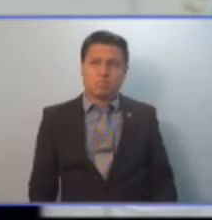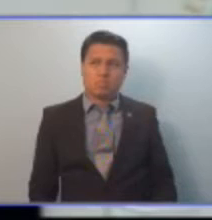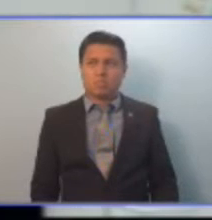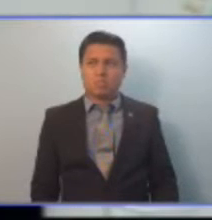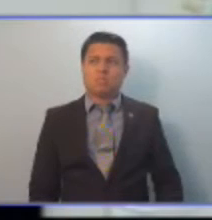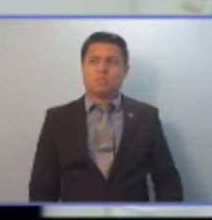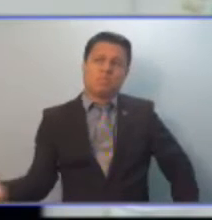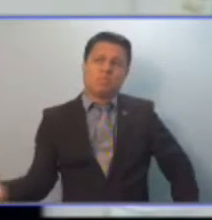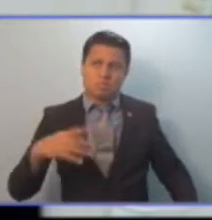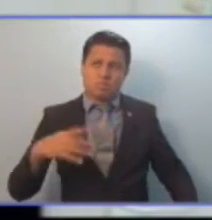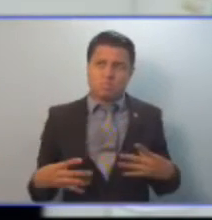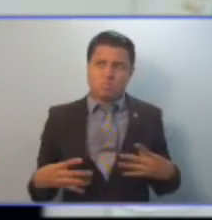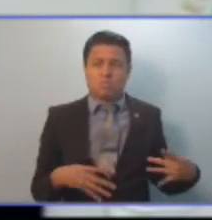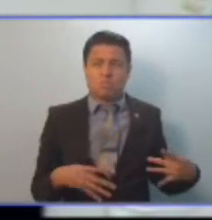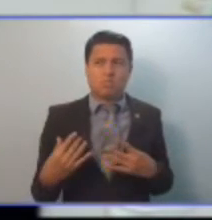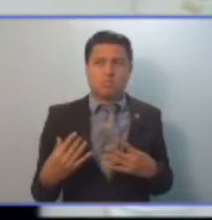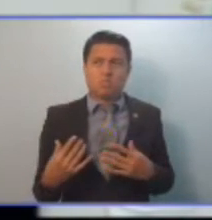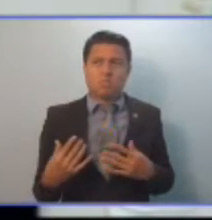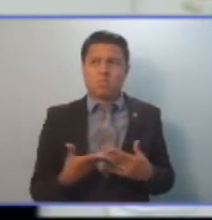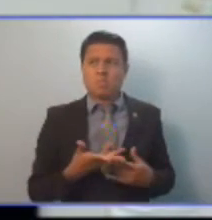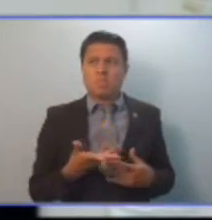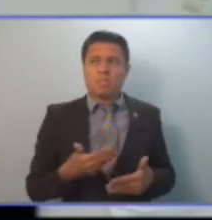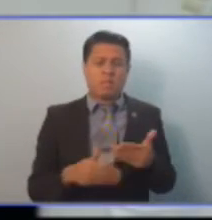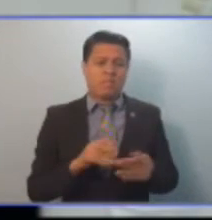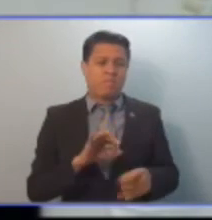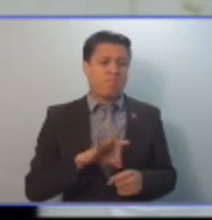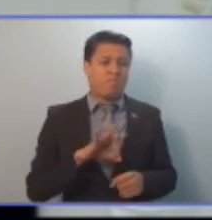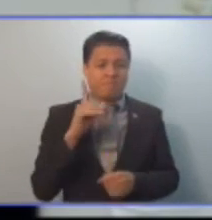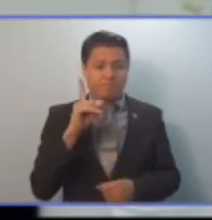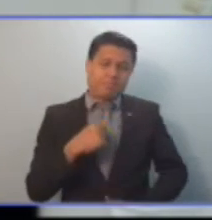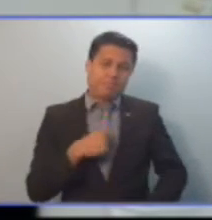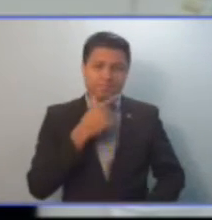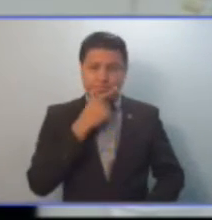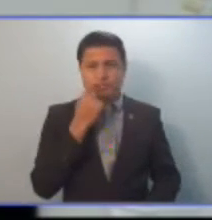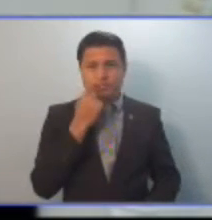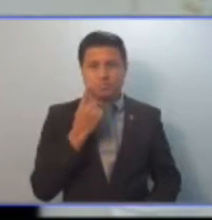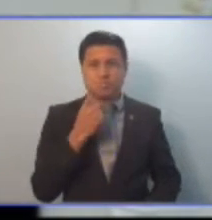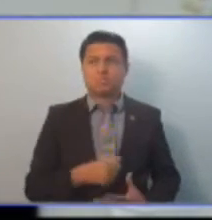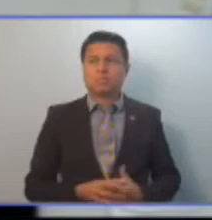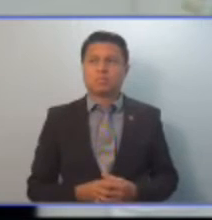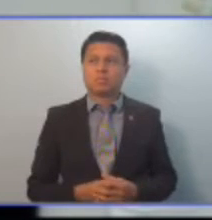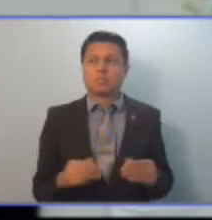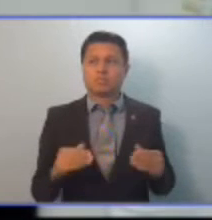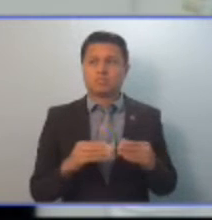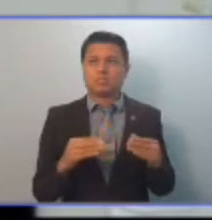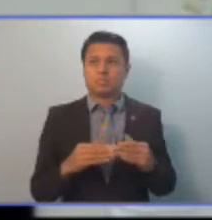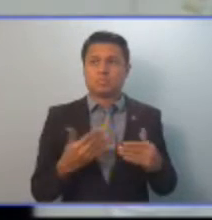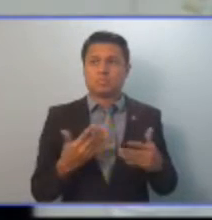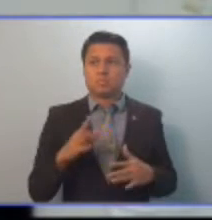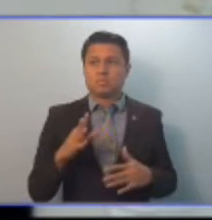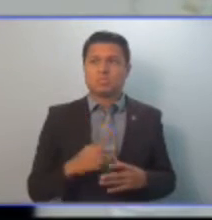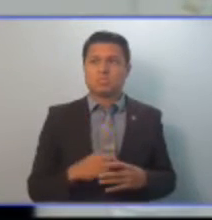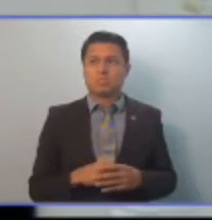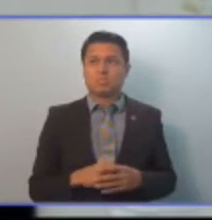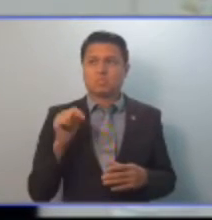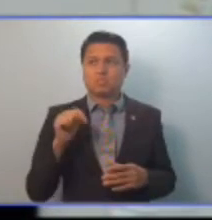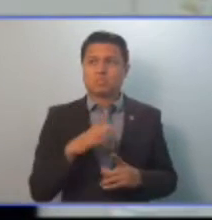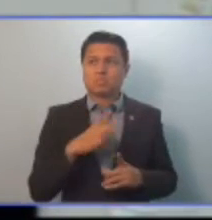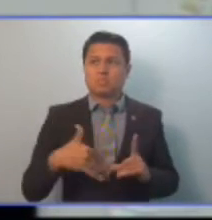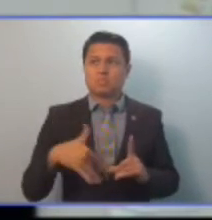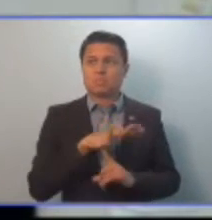la actividad electoral. Para mí debió haber sido gradual aquello, esta